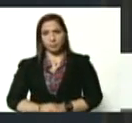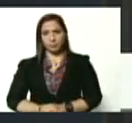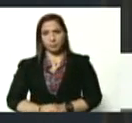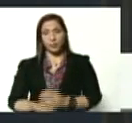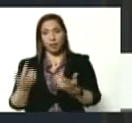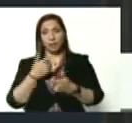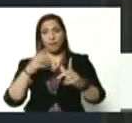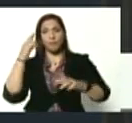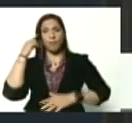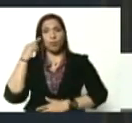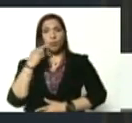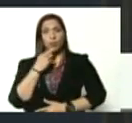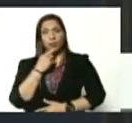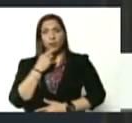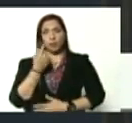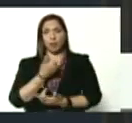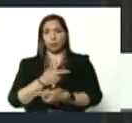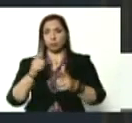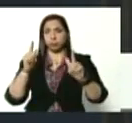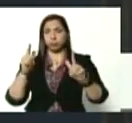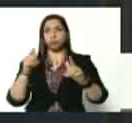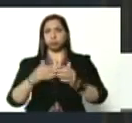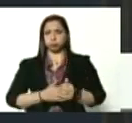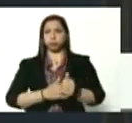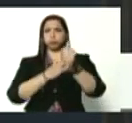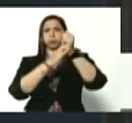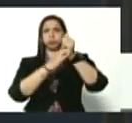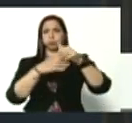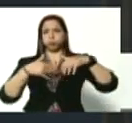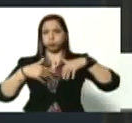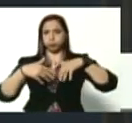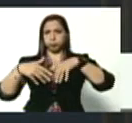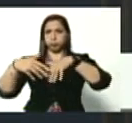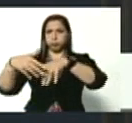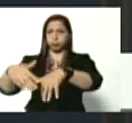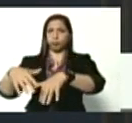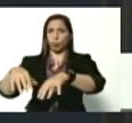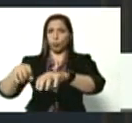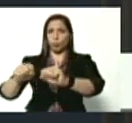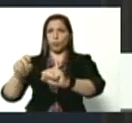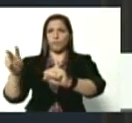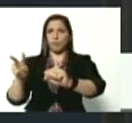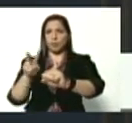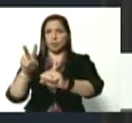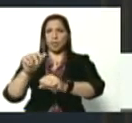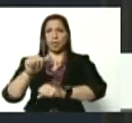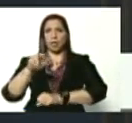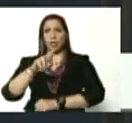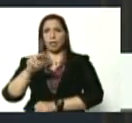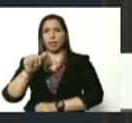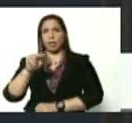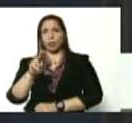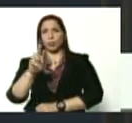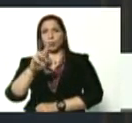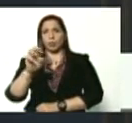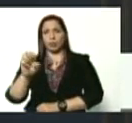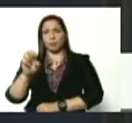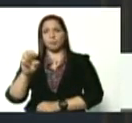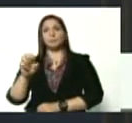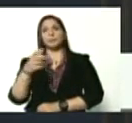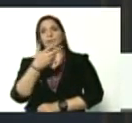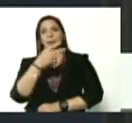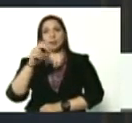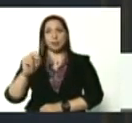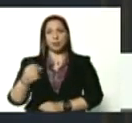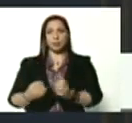libertador simón bolívar lidera el ejército que ocupa la vía de araure el 30 de mayo las tropas del general en